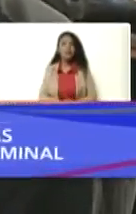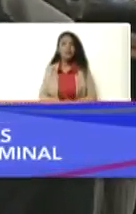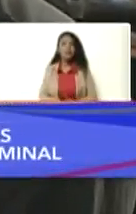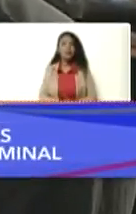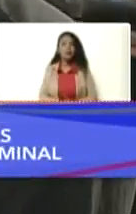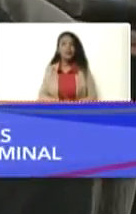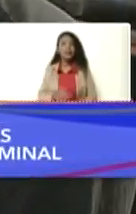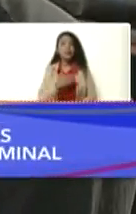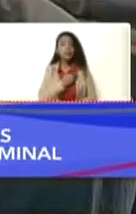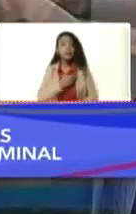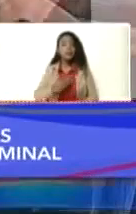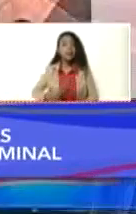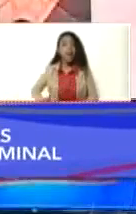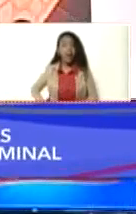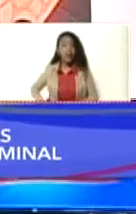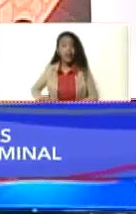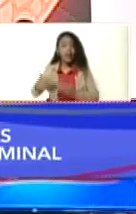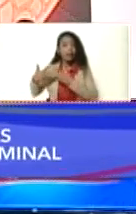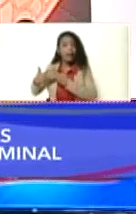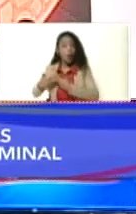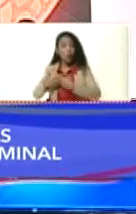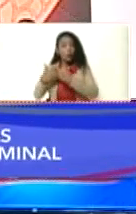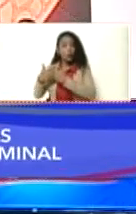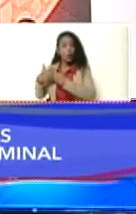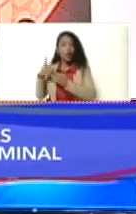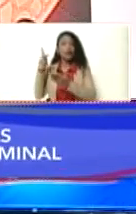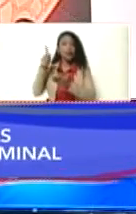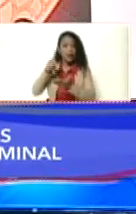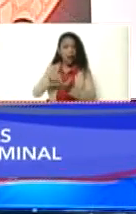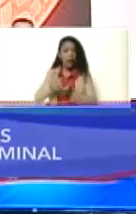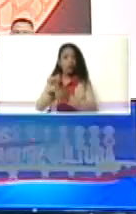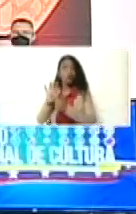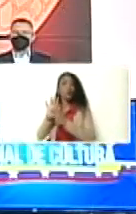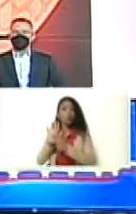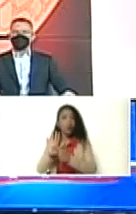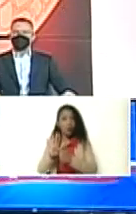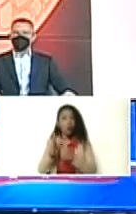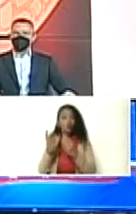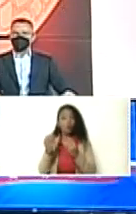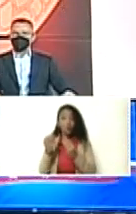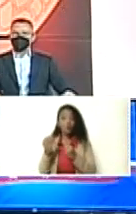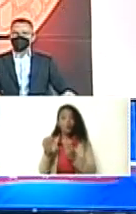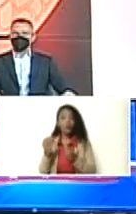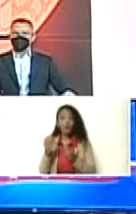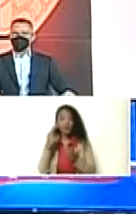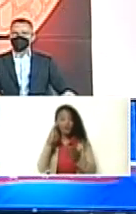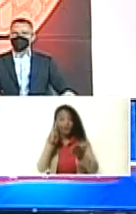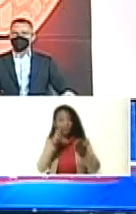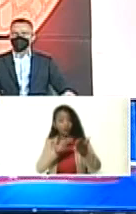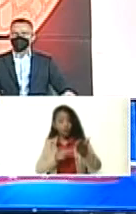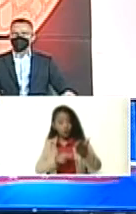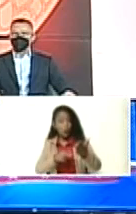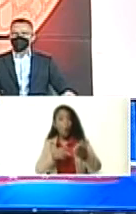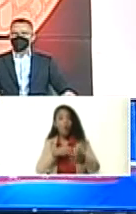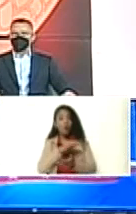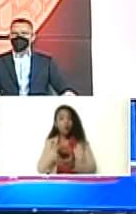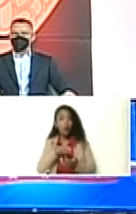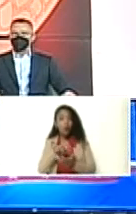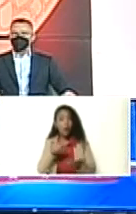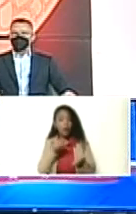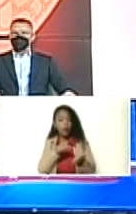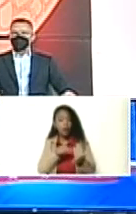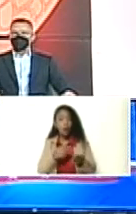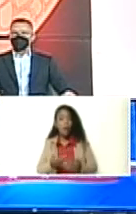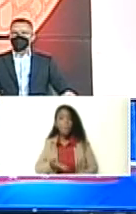Biden ha llegado planteando varios problemas. Yo creo que es importante que la